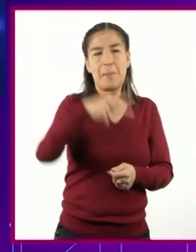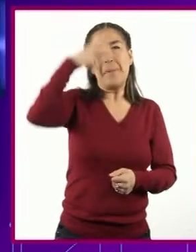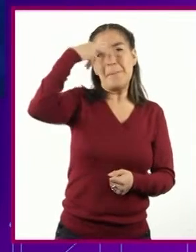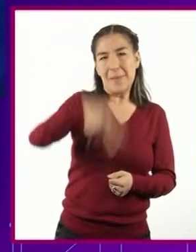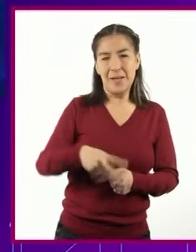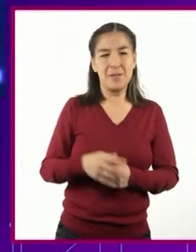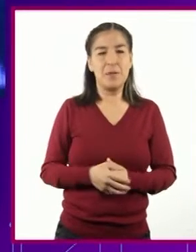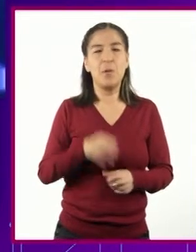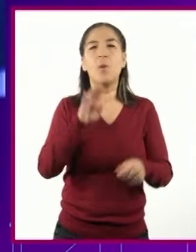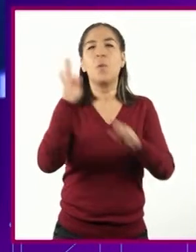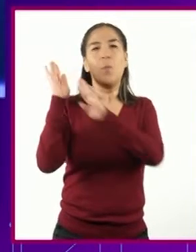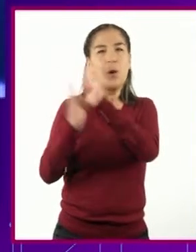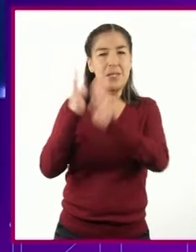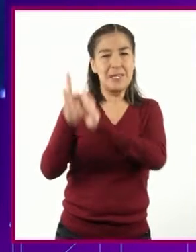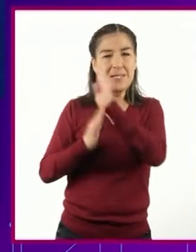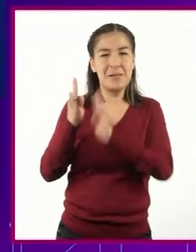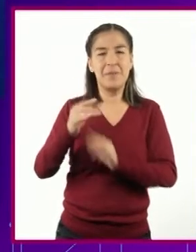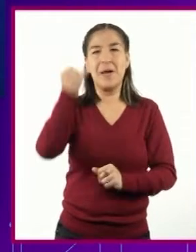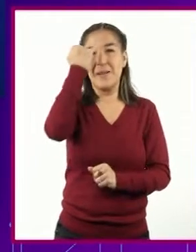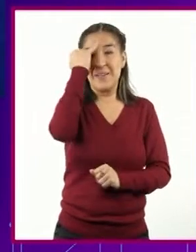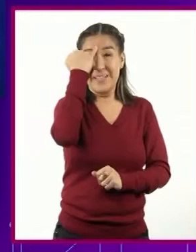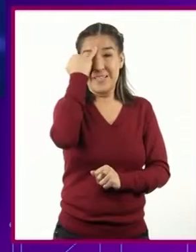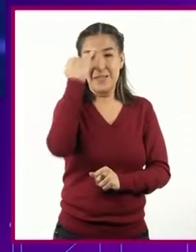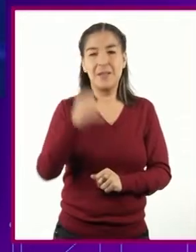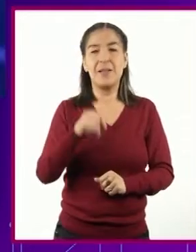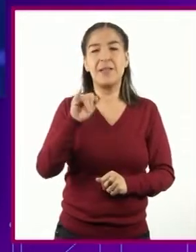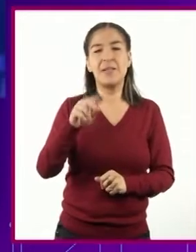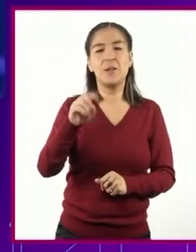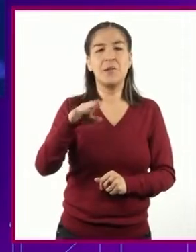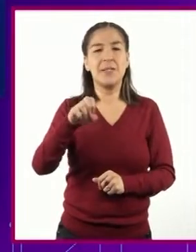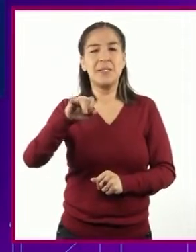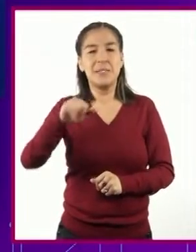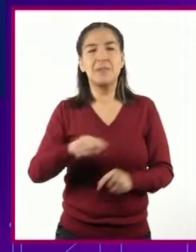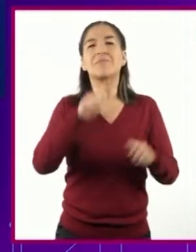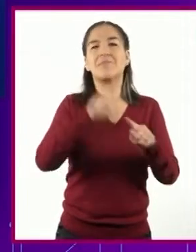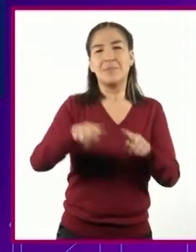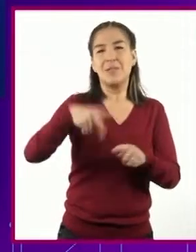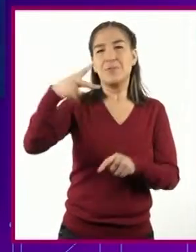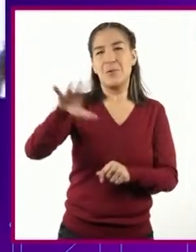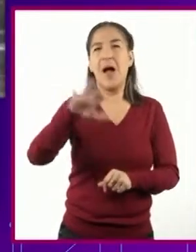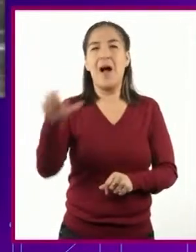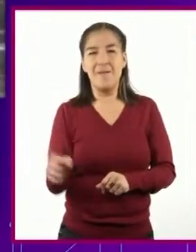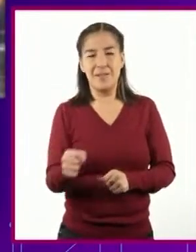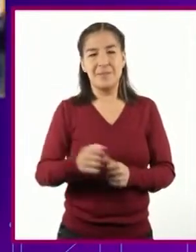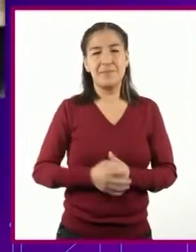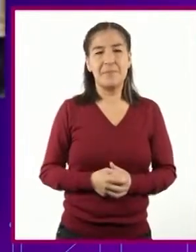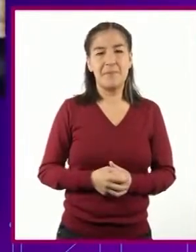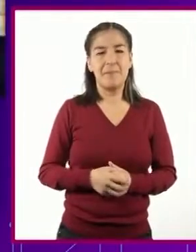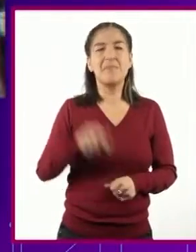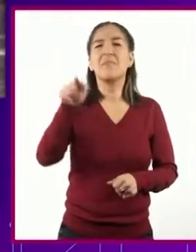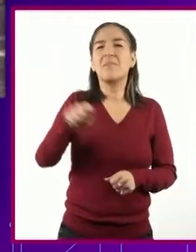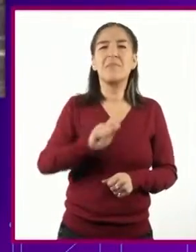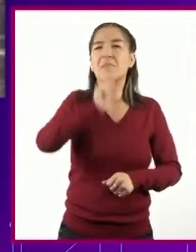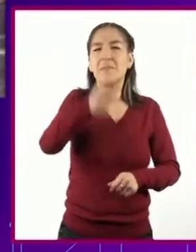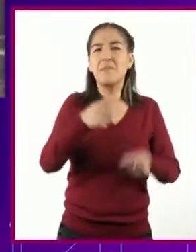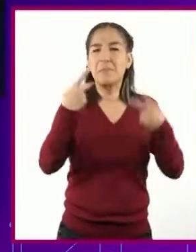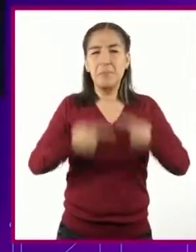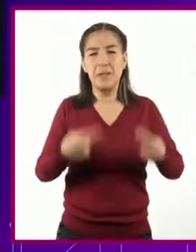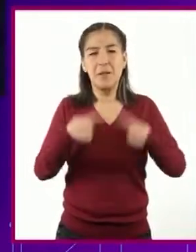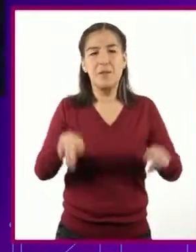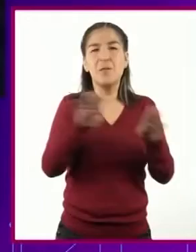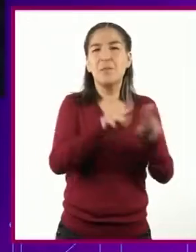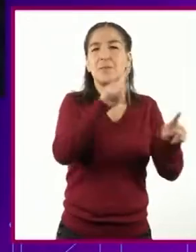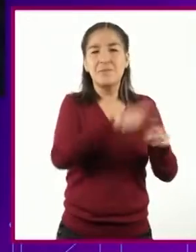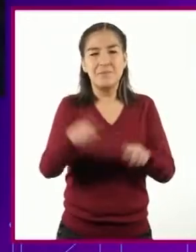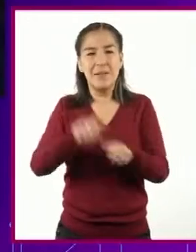México, Bolivia, India, Indonesia y una gran parte de las naciones africanas. Esa coexistencia de personas de